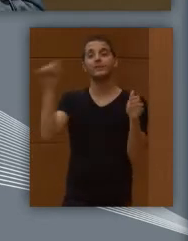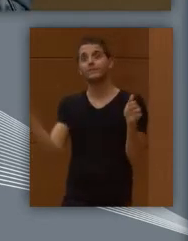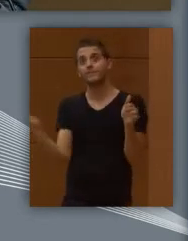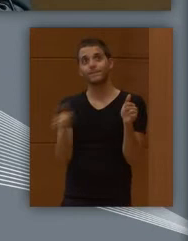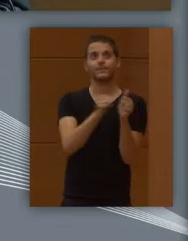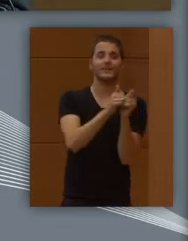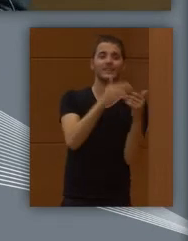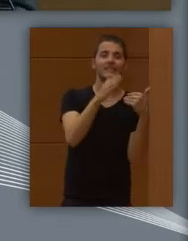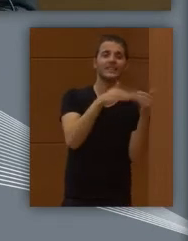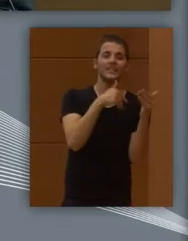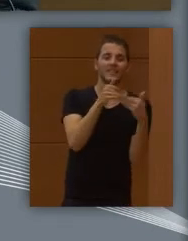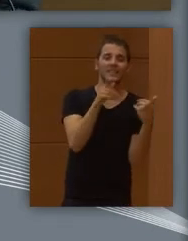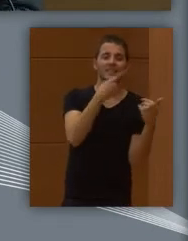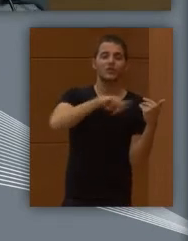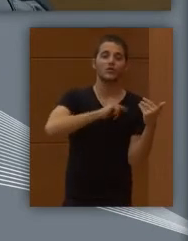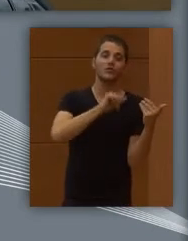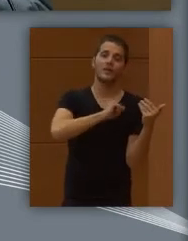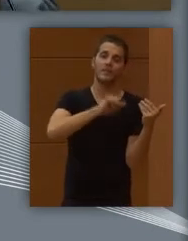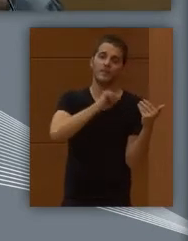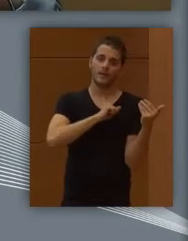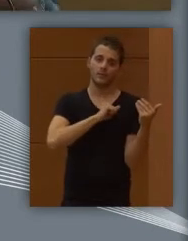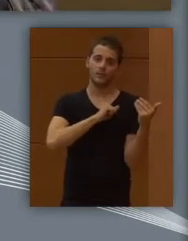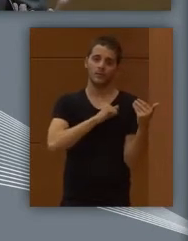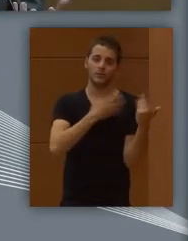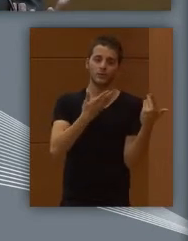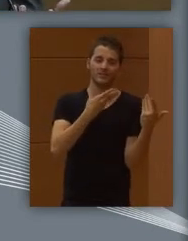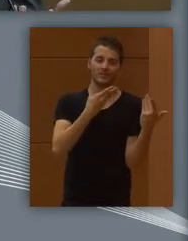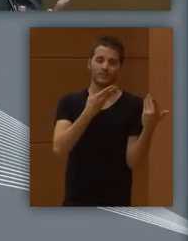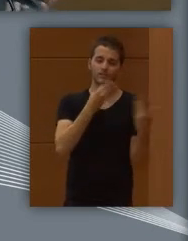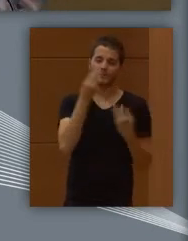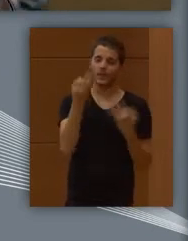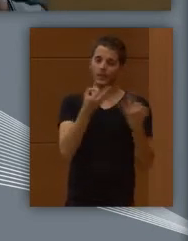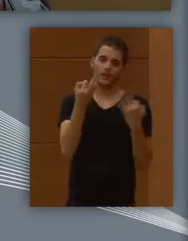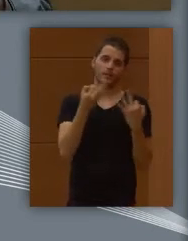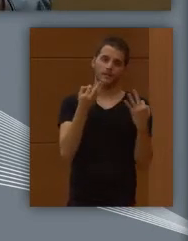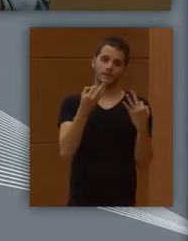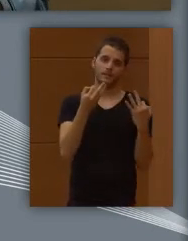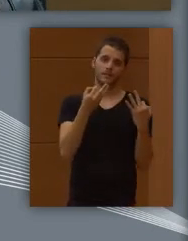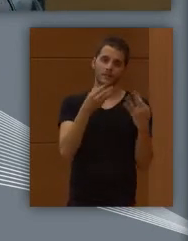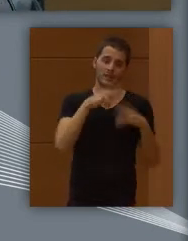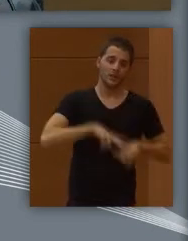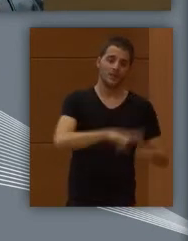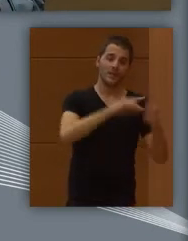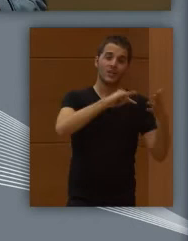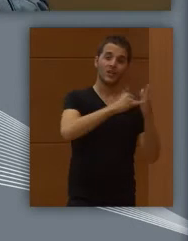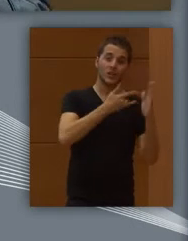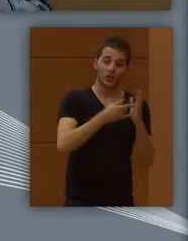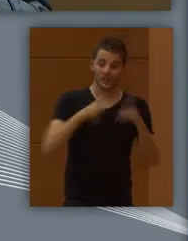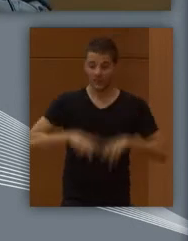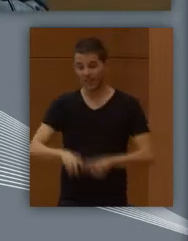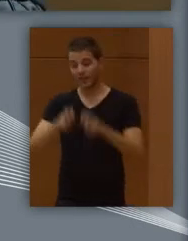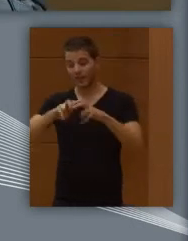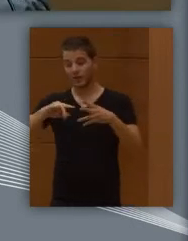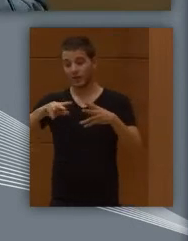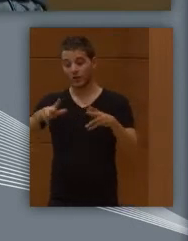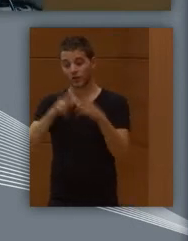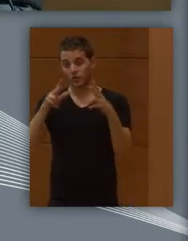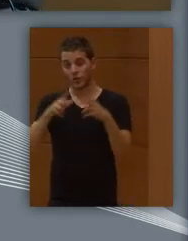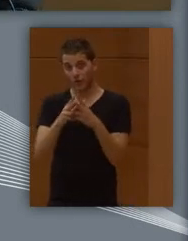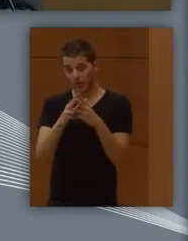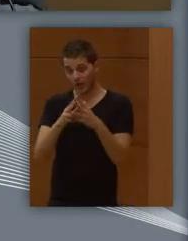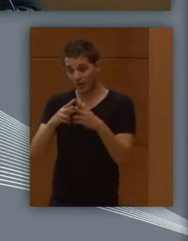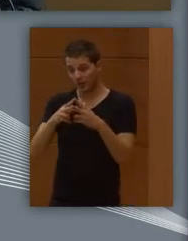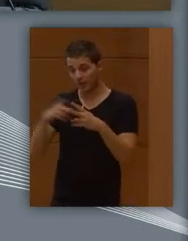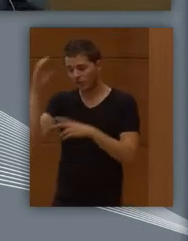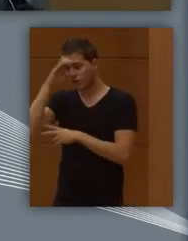del uso que cabría esperar. Por tanto, aquí algo está pasando entre innovación tecnológica innovación social y conocimiento social,